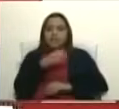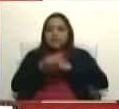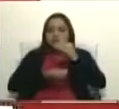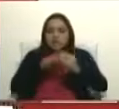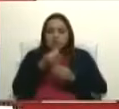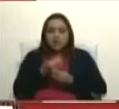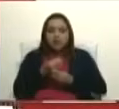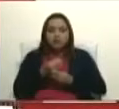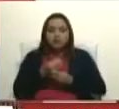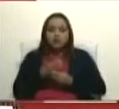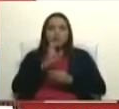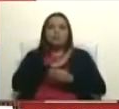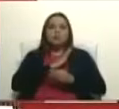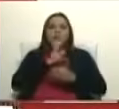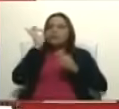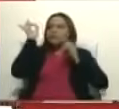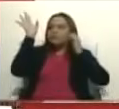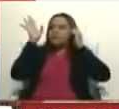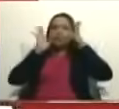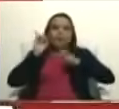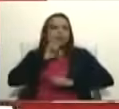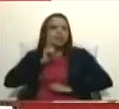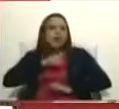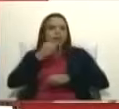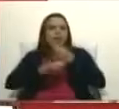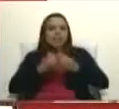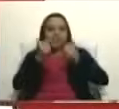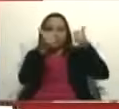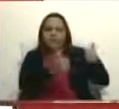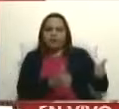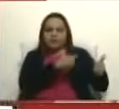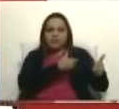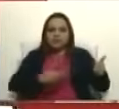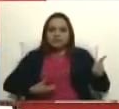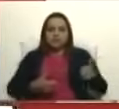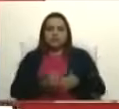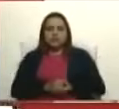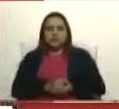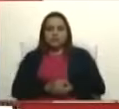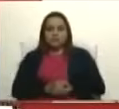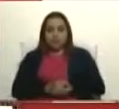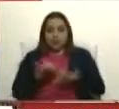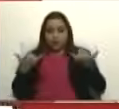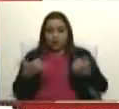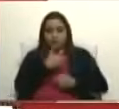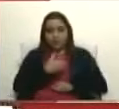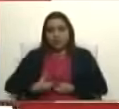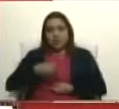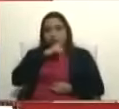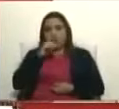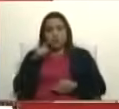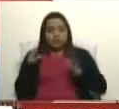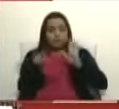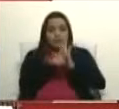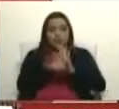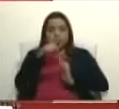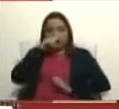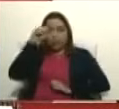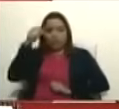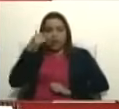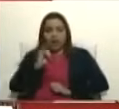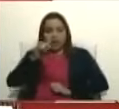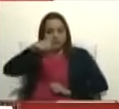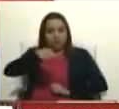propia Narnia para tener un presidente. Bueno, lo cierto del caso es que el presidente se llama Nicolás Maduro, es que tenemos